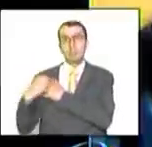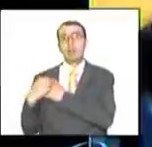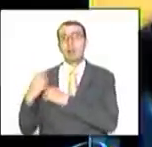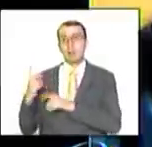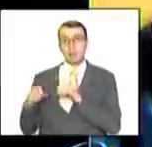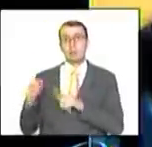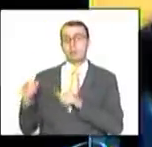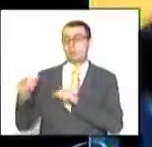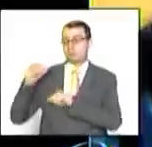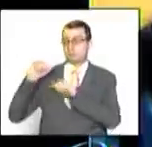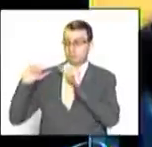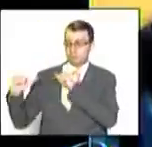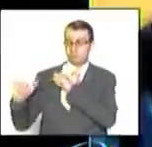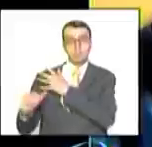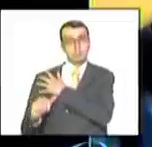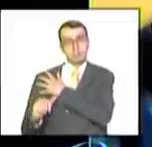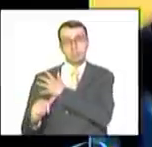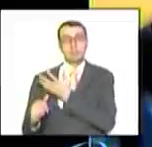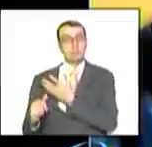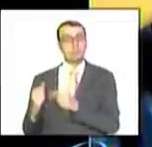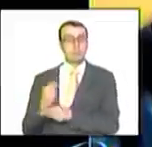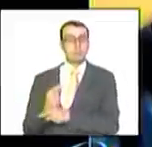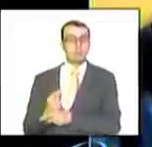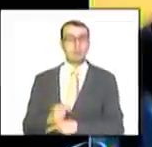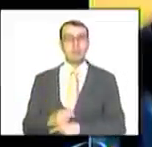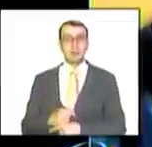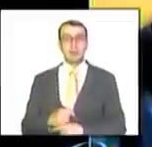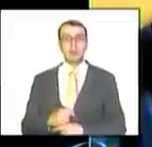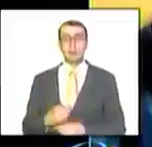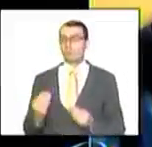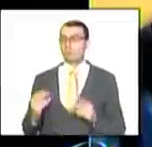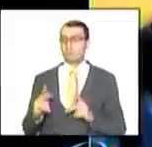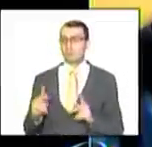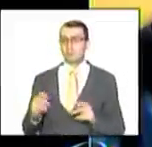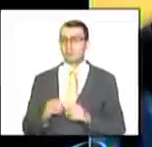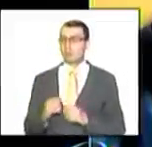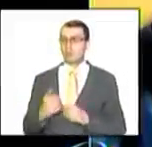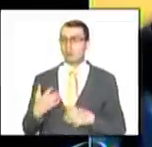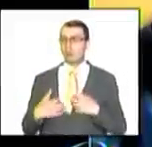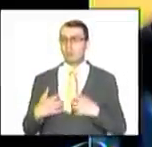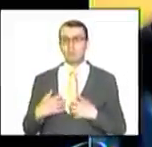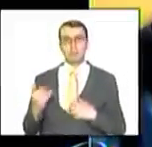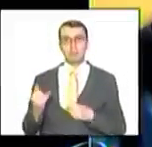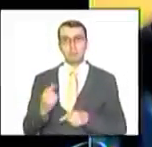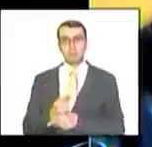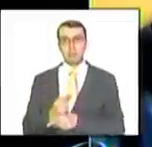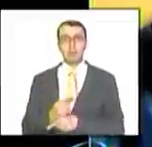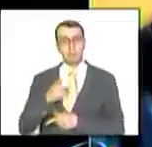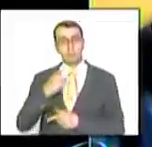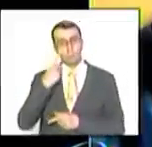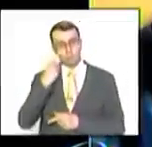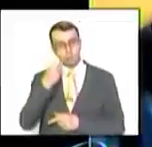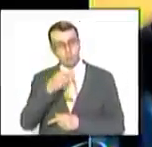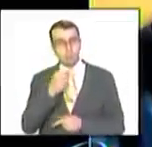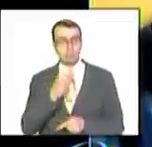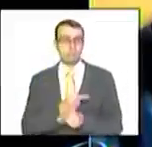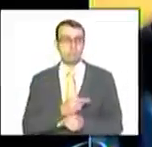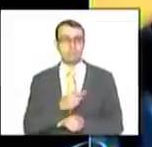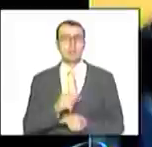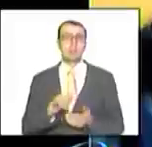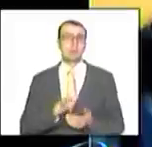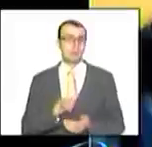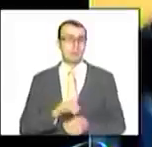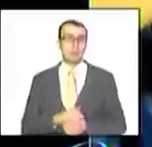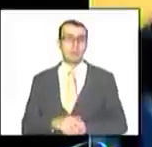hombro, ¿no? Y entonces, muchas personas ante el temor buscan este tipo de terapias. De